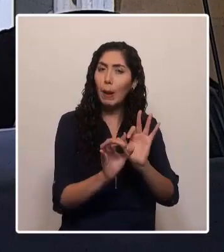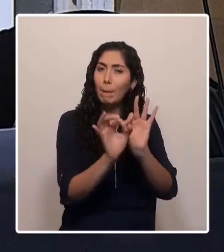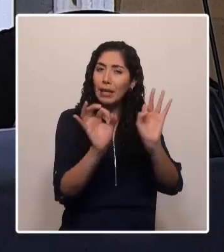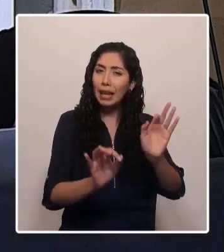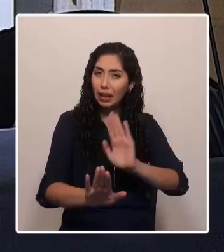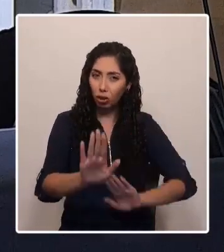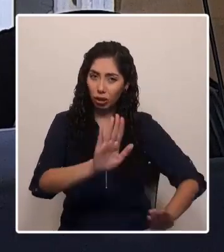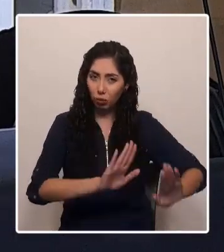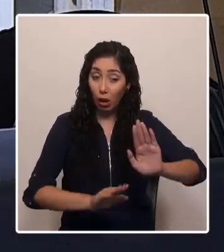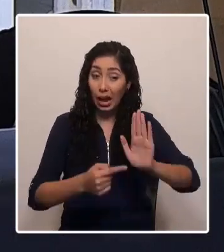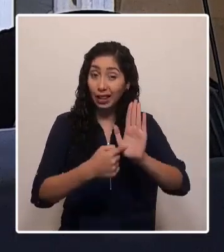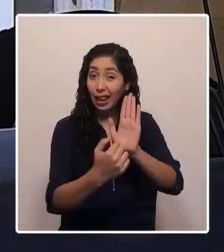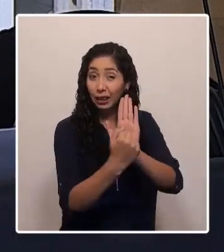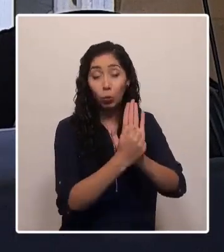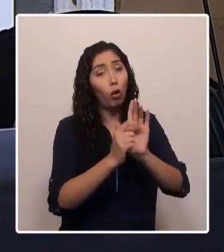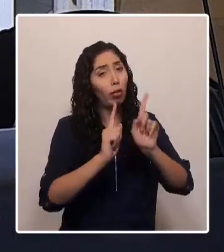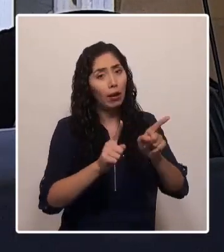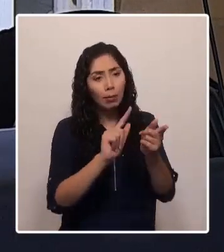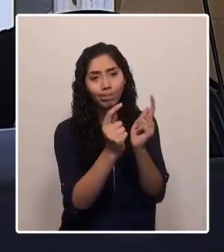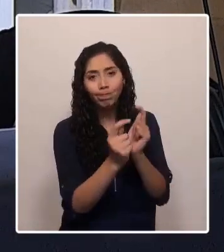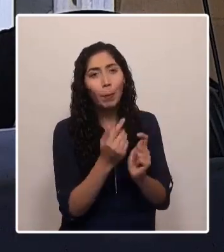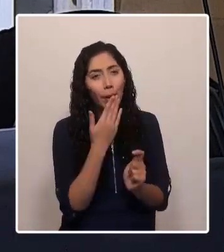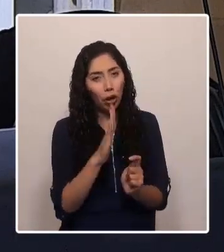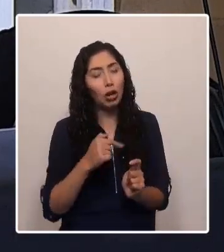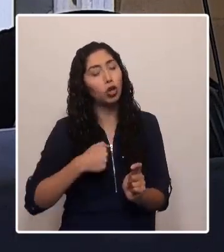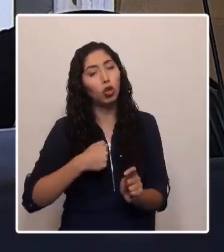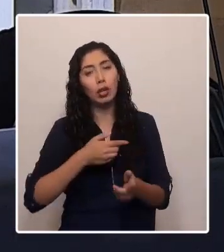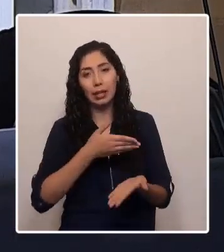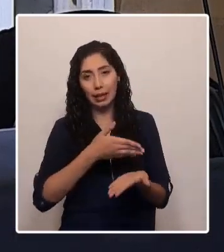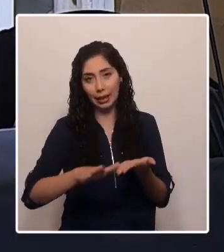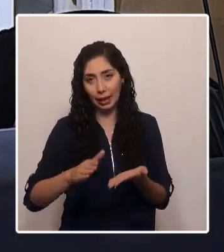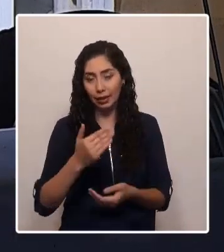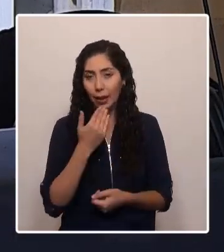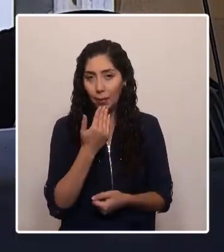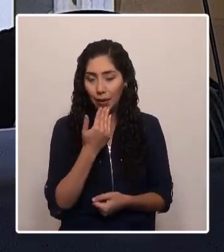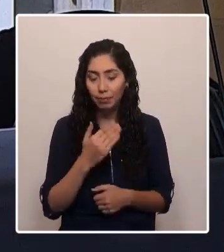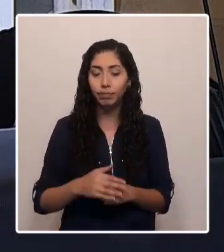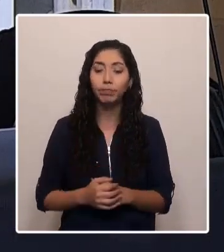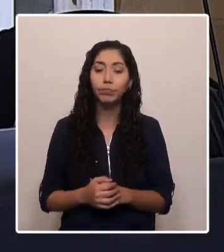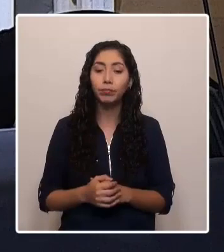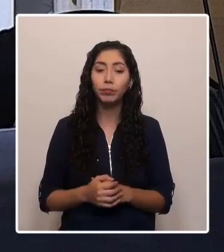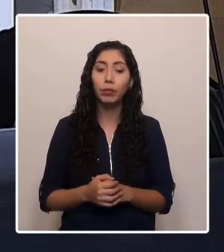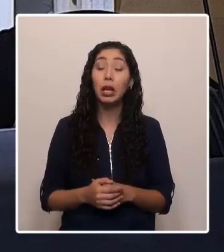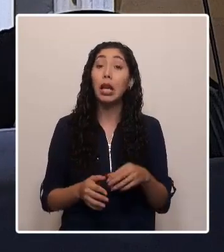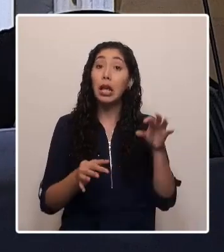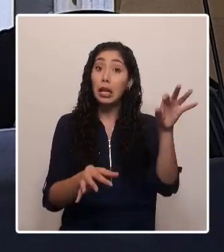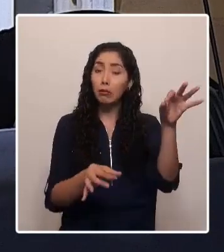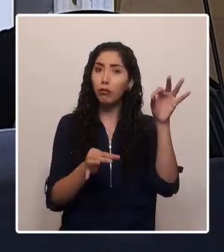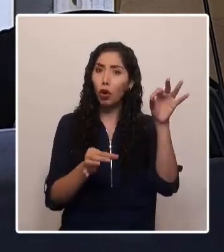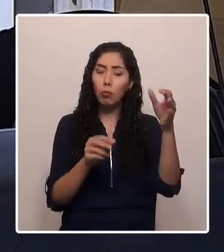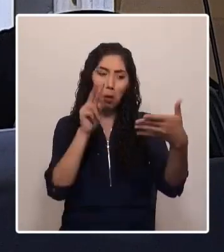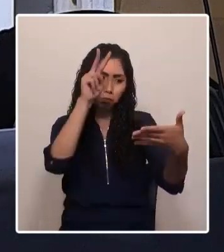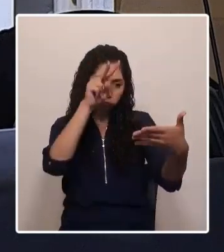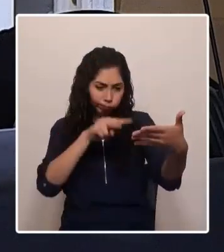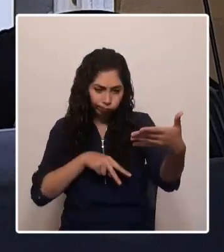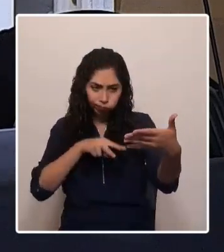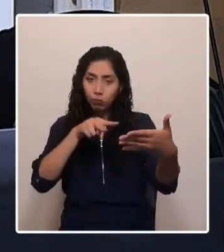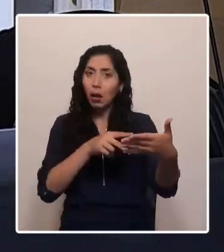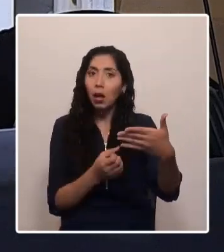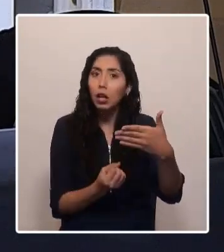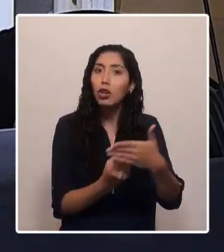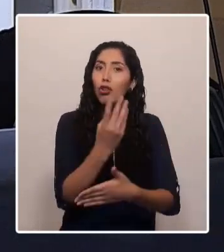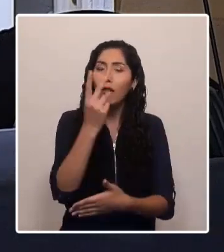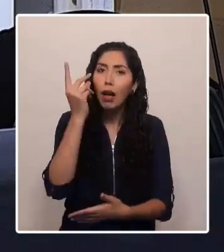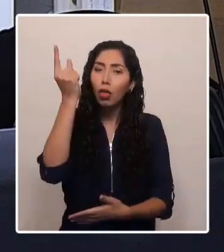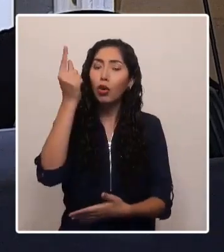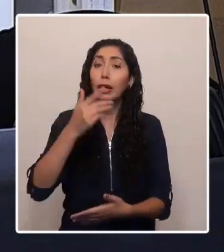ser mejorado, por lo que también lo rechazaré. Más allá de lo señalado, este informe es innovador, ya que busca constitucionalizar temas que no